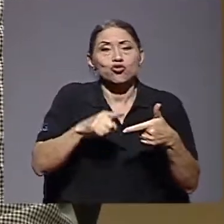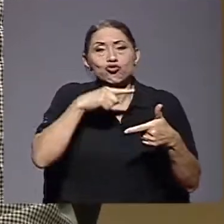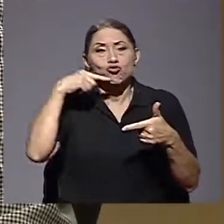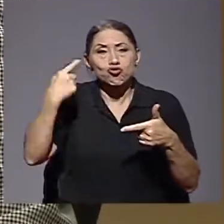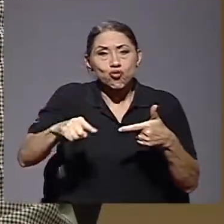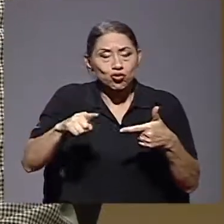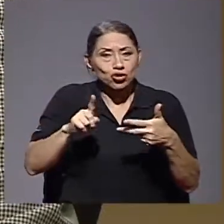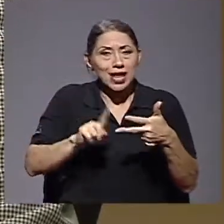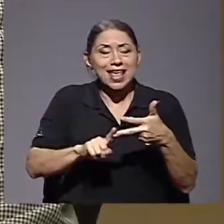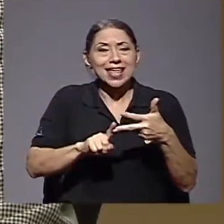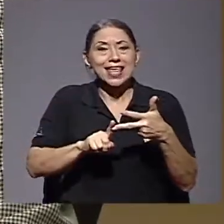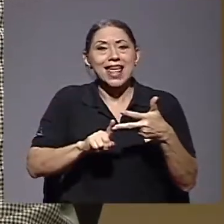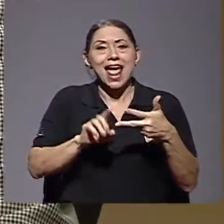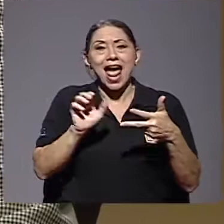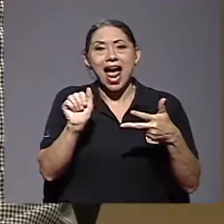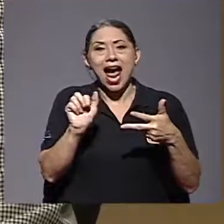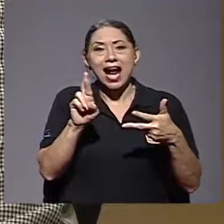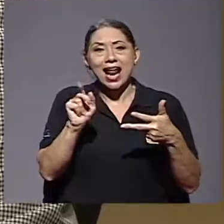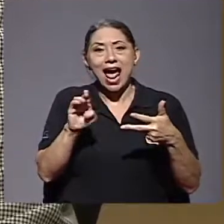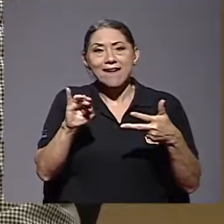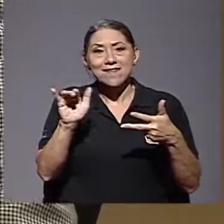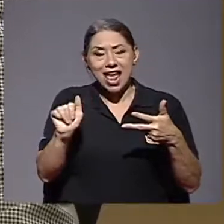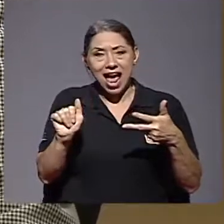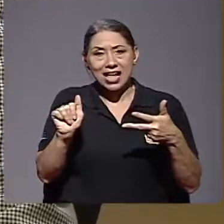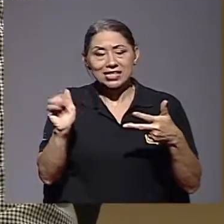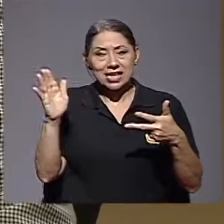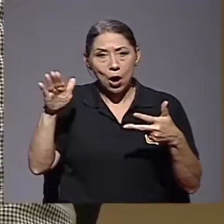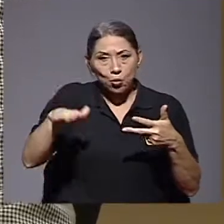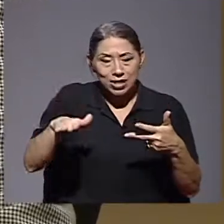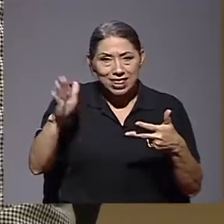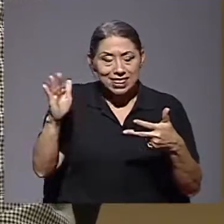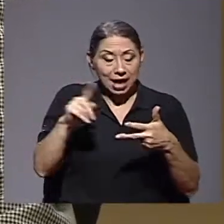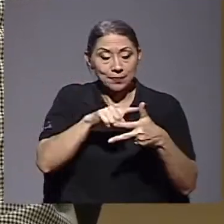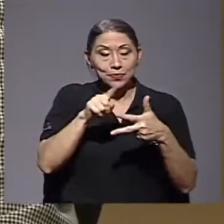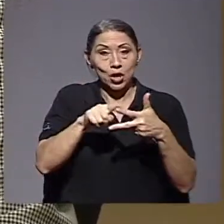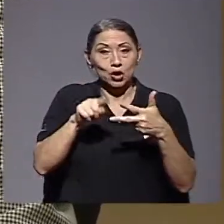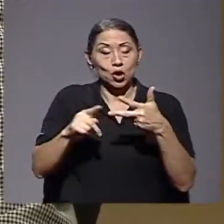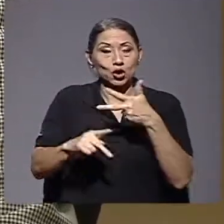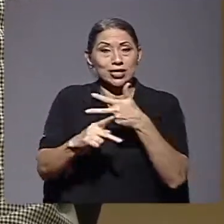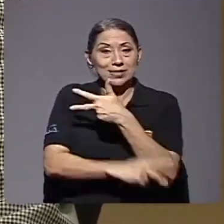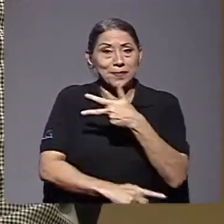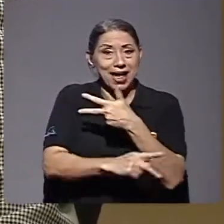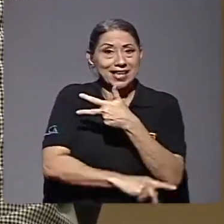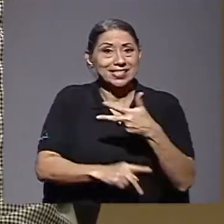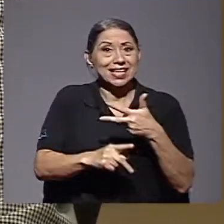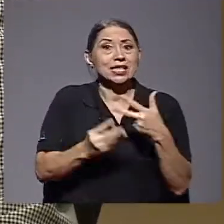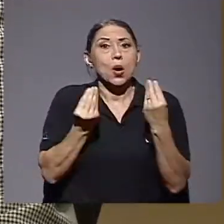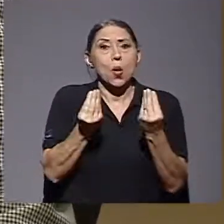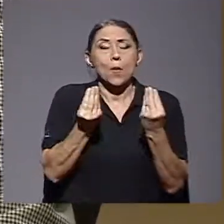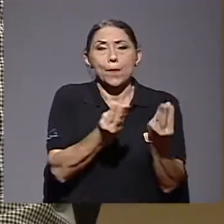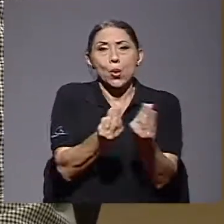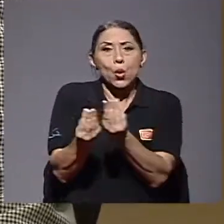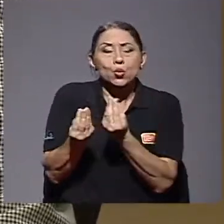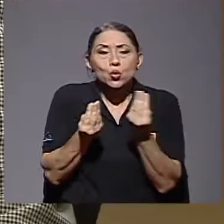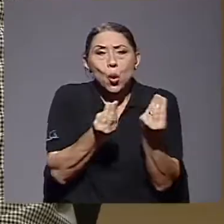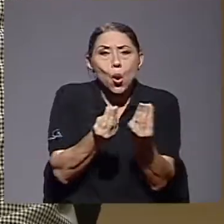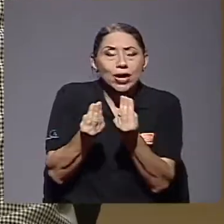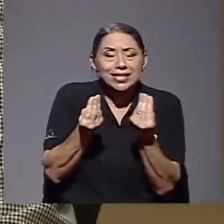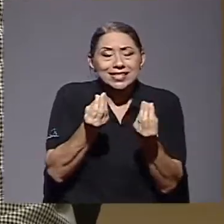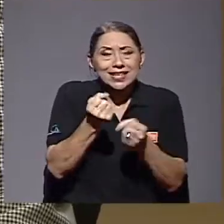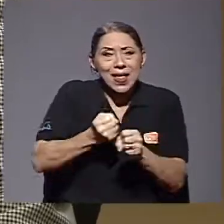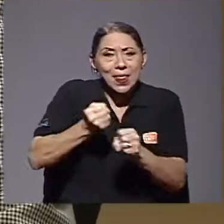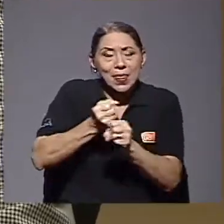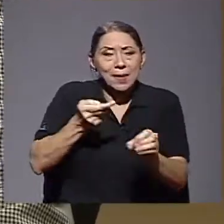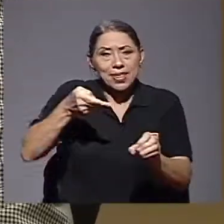y Arabia Saudita son los tres países grandes productores de